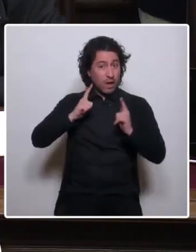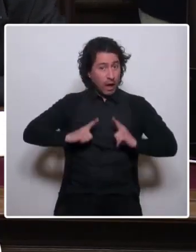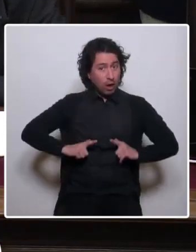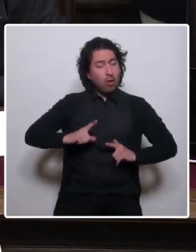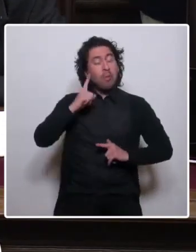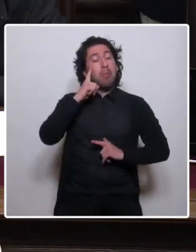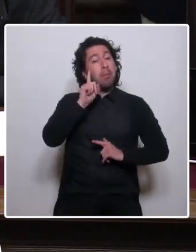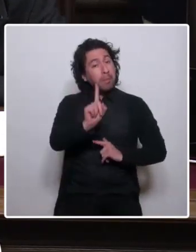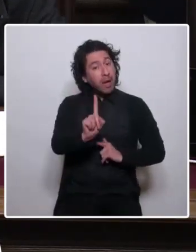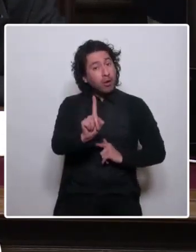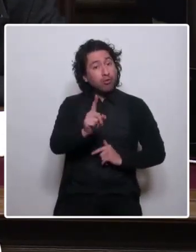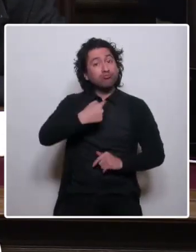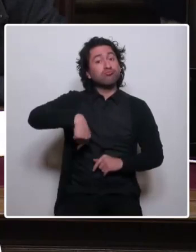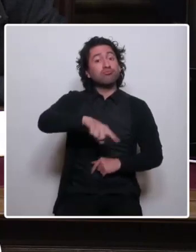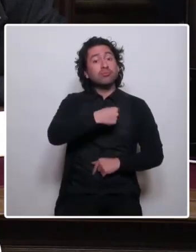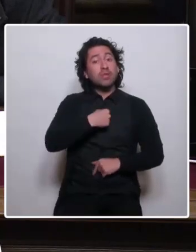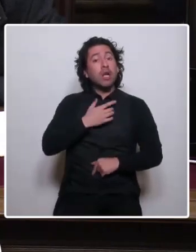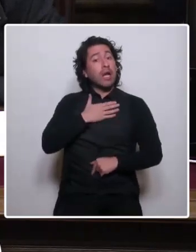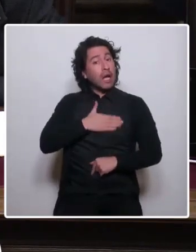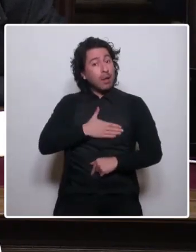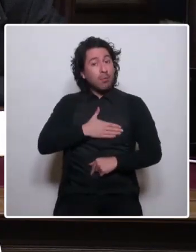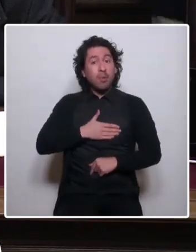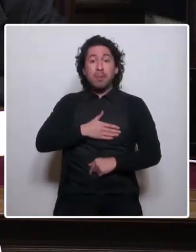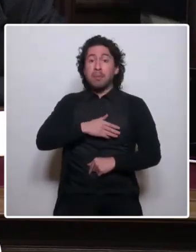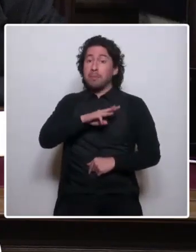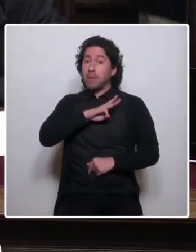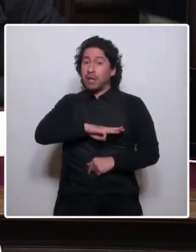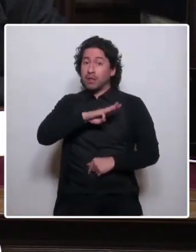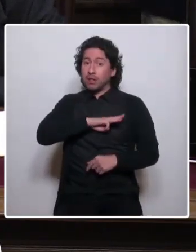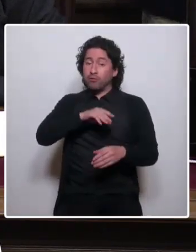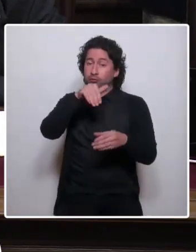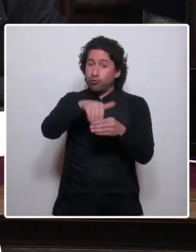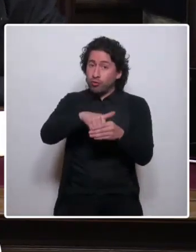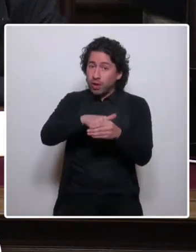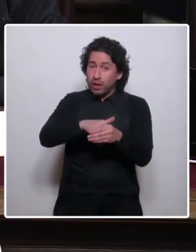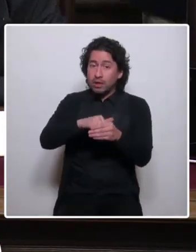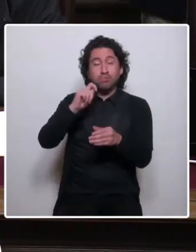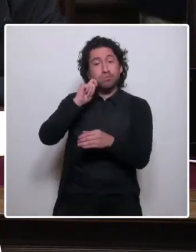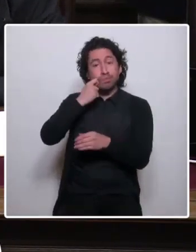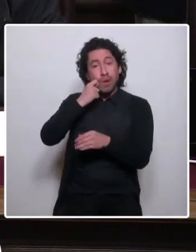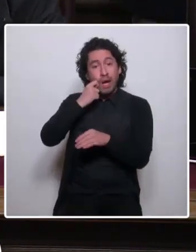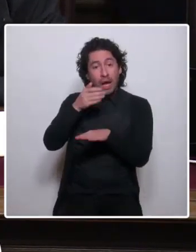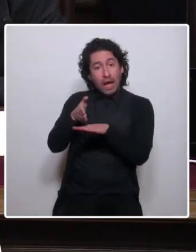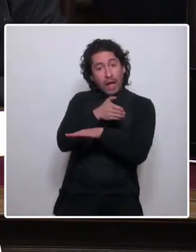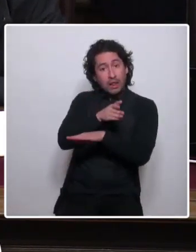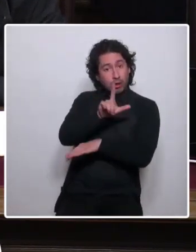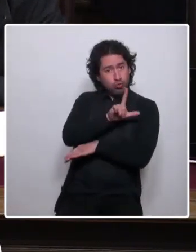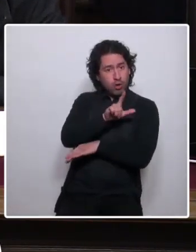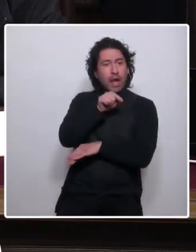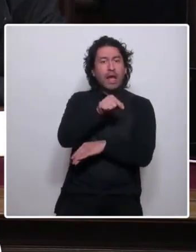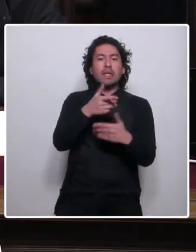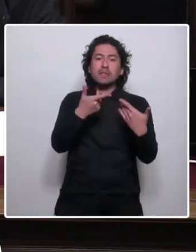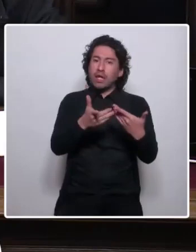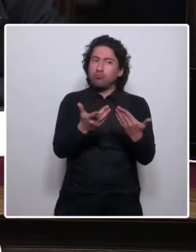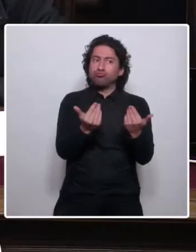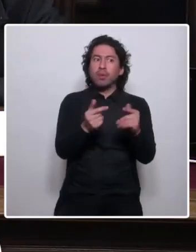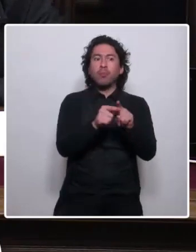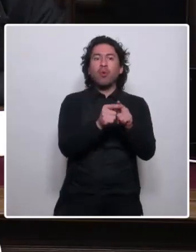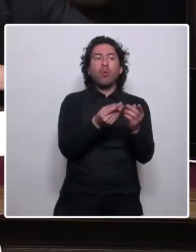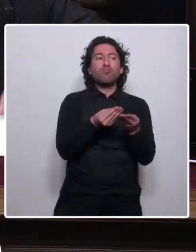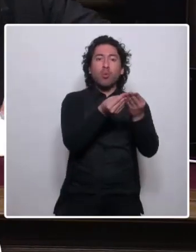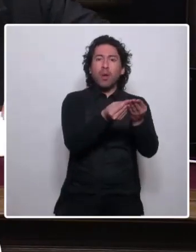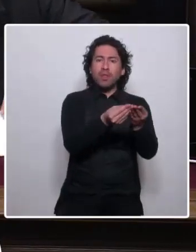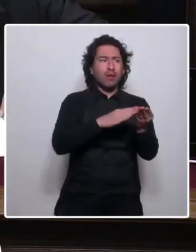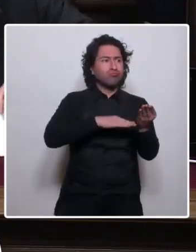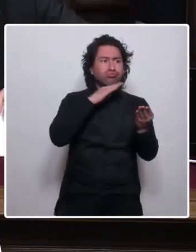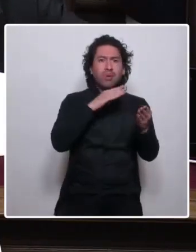si queremos votar eso el martes, el lunes necesitamos tener todas las propuestas formuladas e